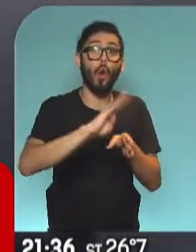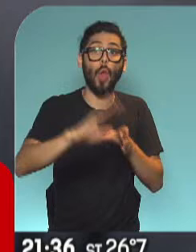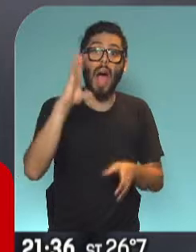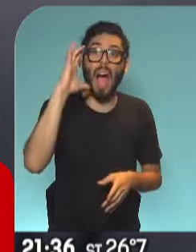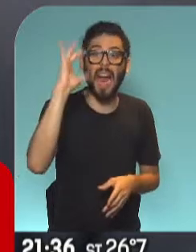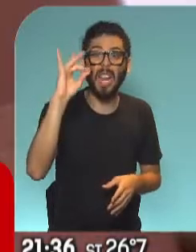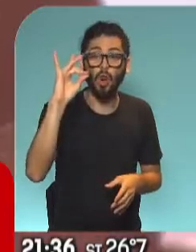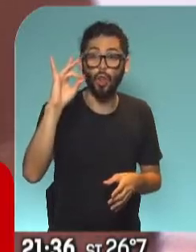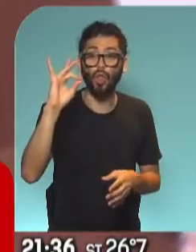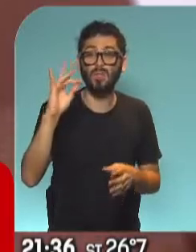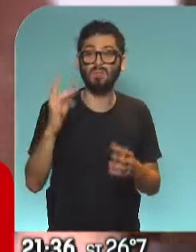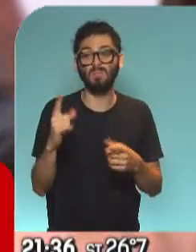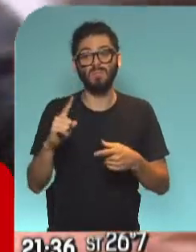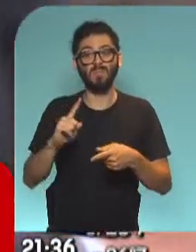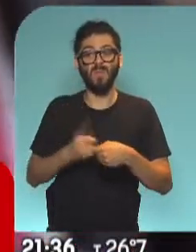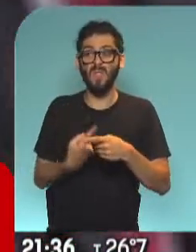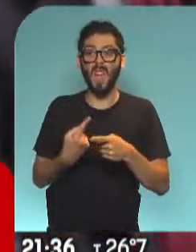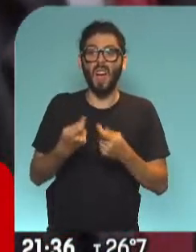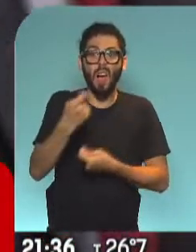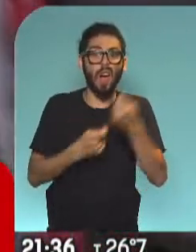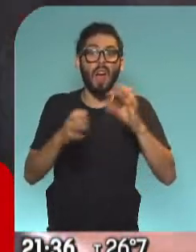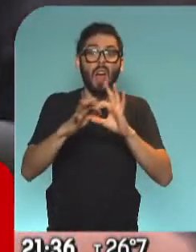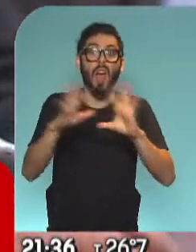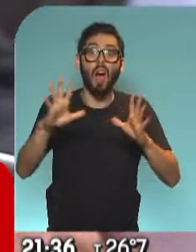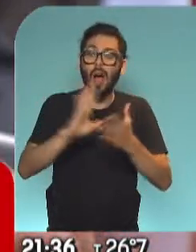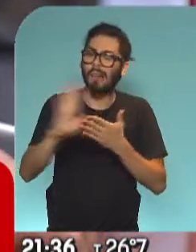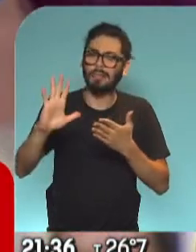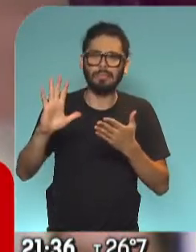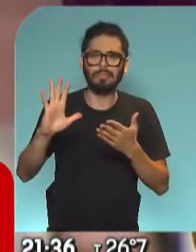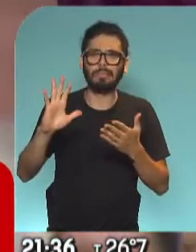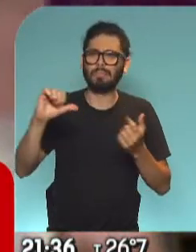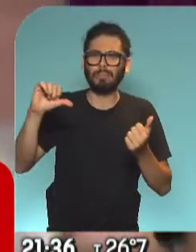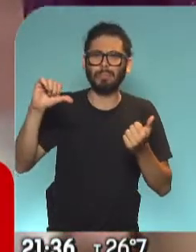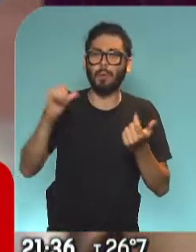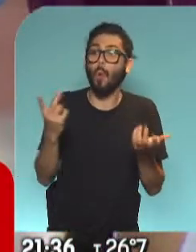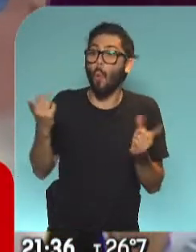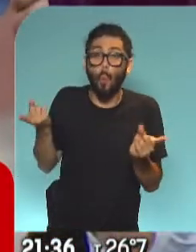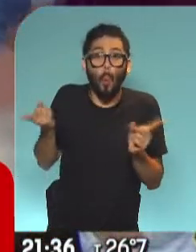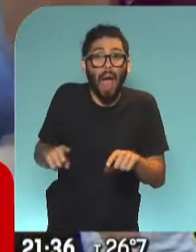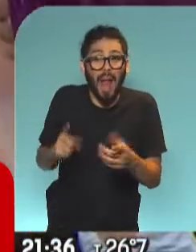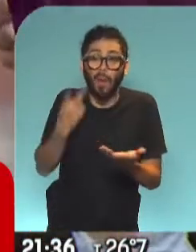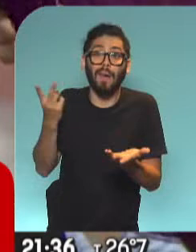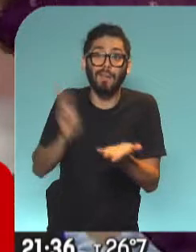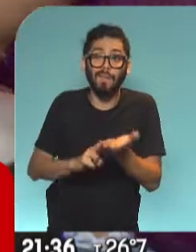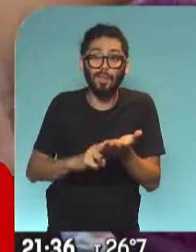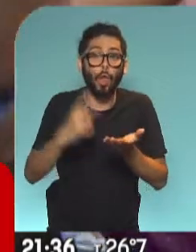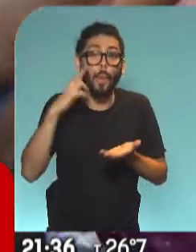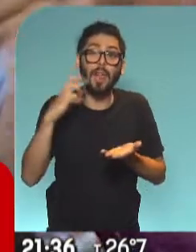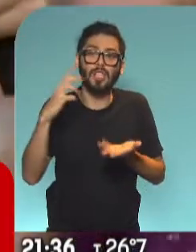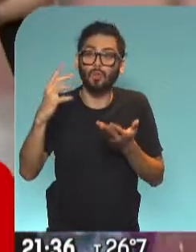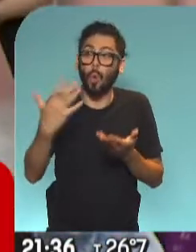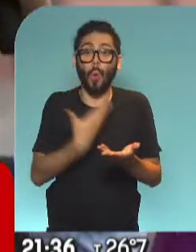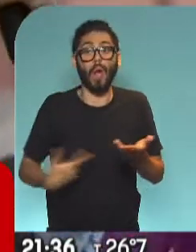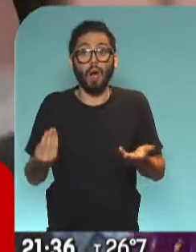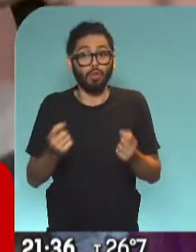El neoliberalismo repetía sus recetas y en diciembre de 2019 entregaba un país hackeado por todos los